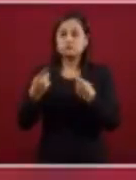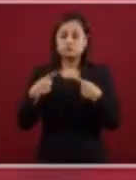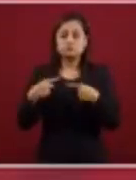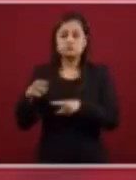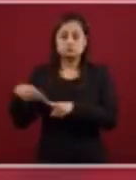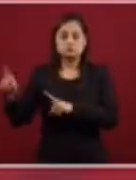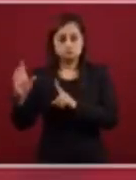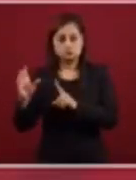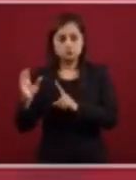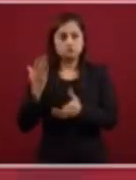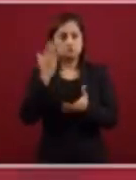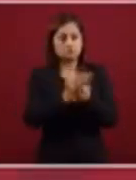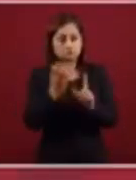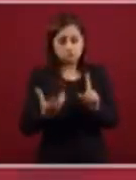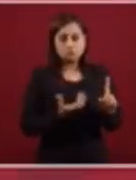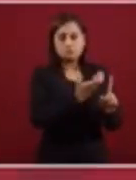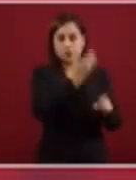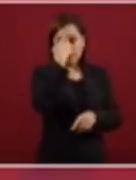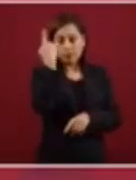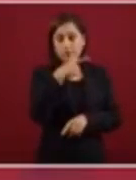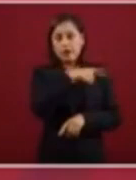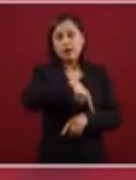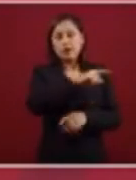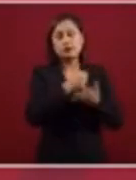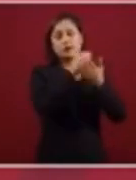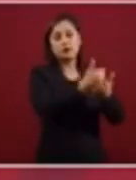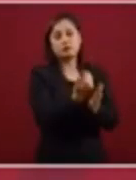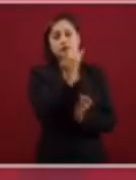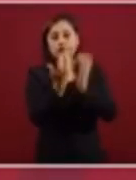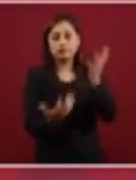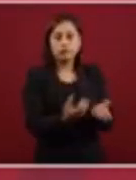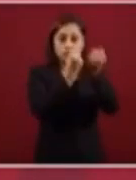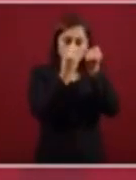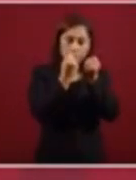para la conservación forestal.